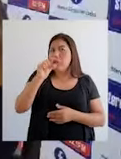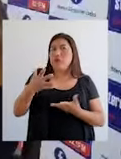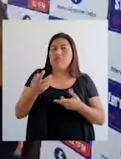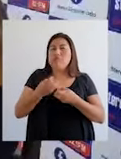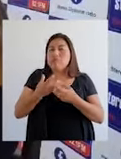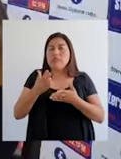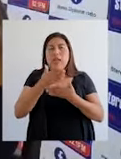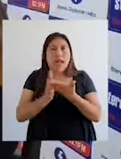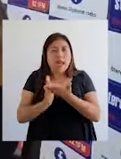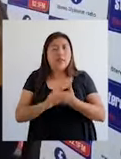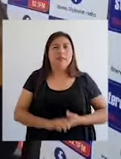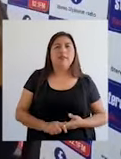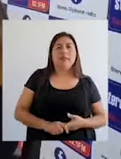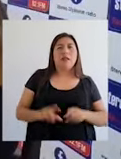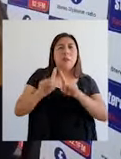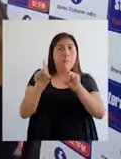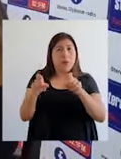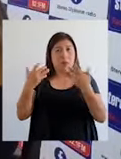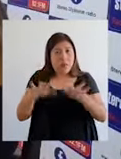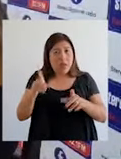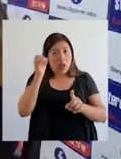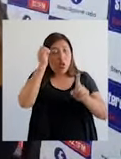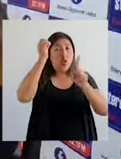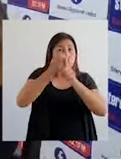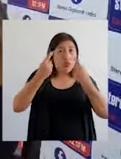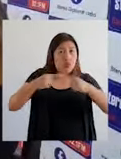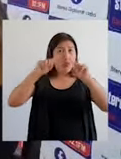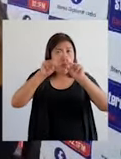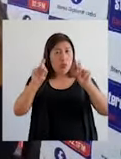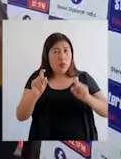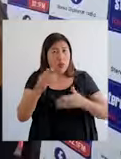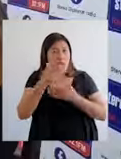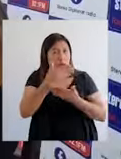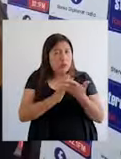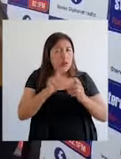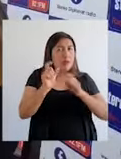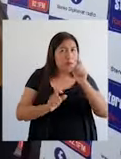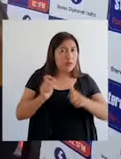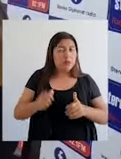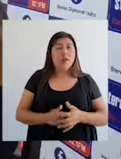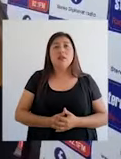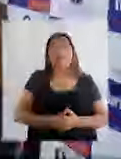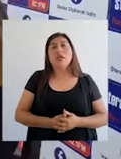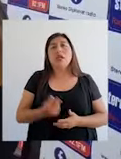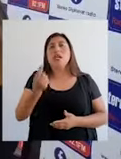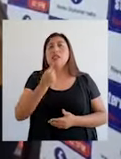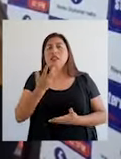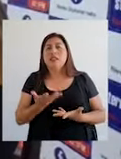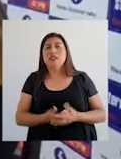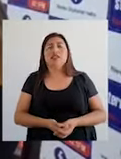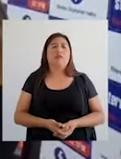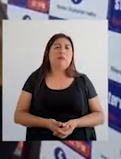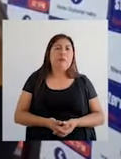darle lugar debido a estas personas en los niveles de gobierno? No, por eso es que... Entonces los esfuerzos no están dando los frutos